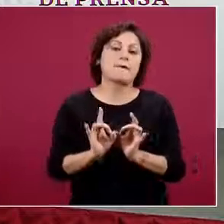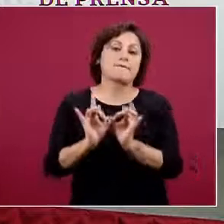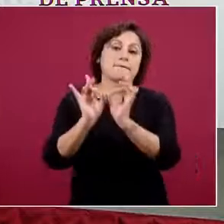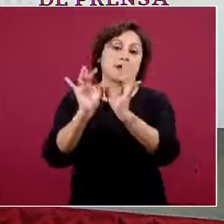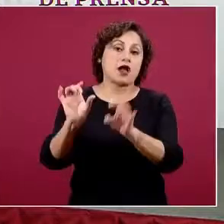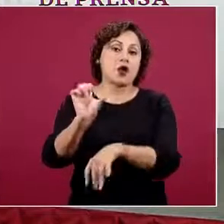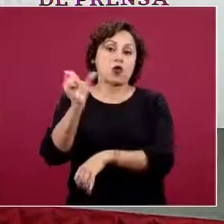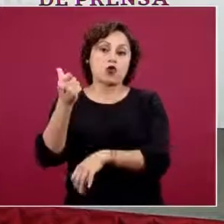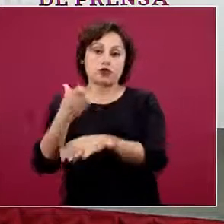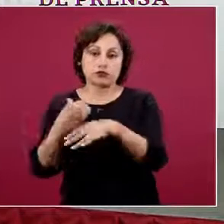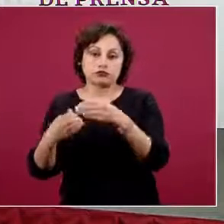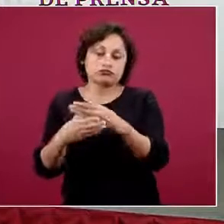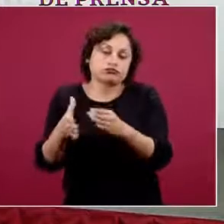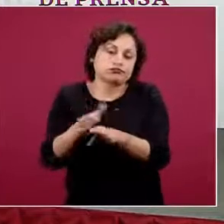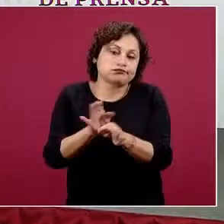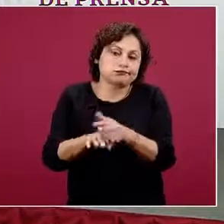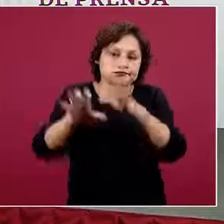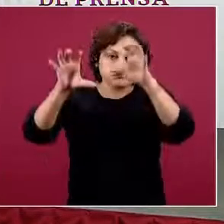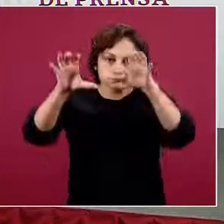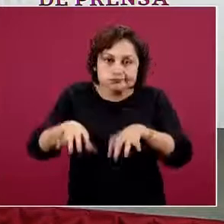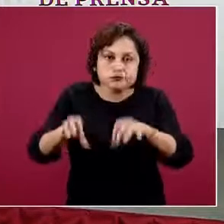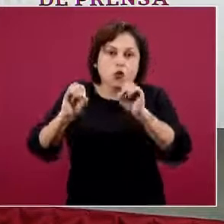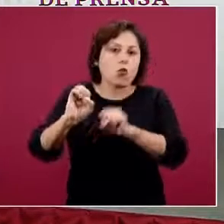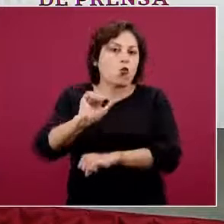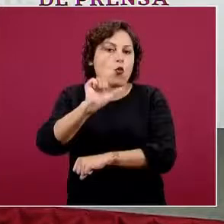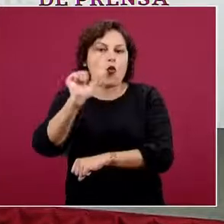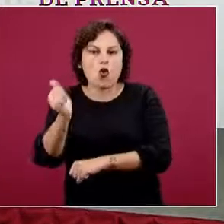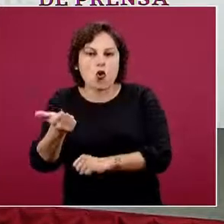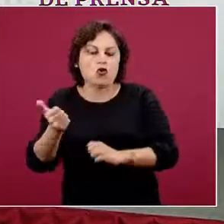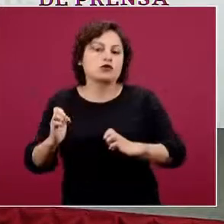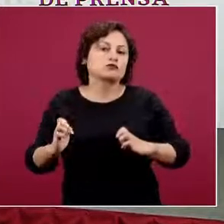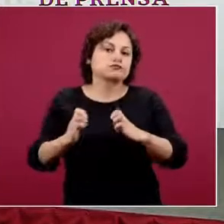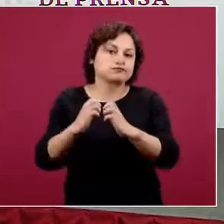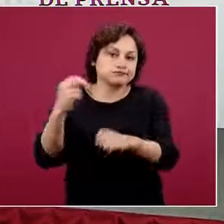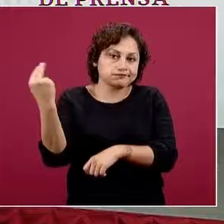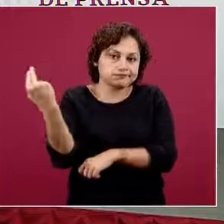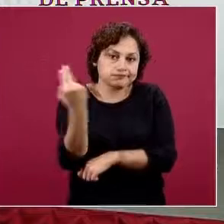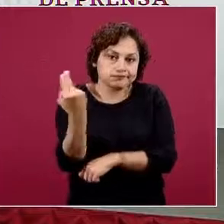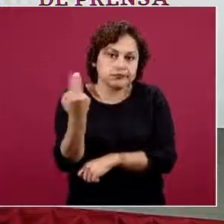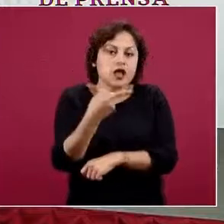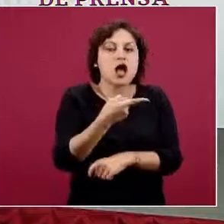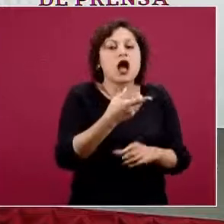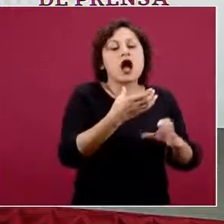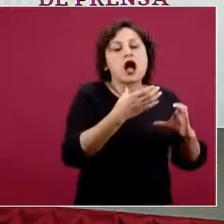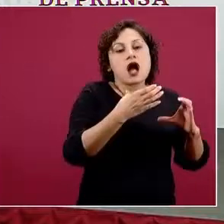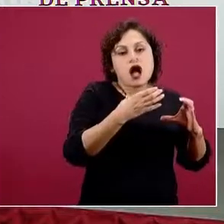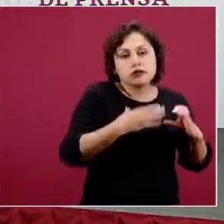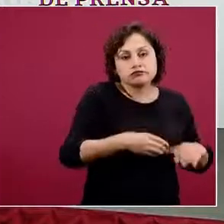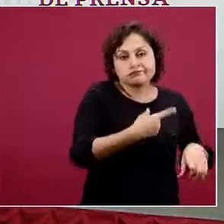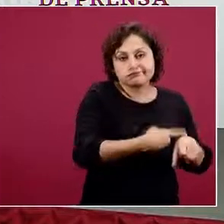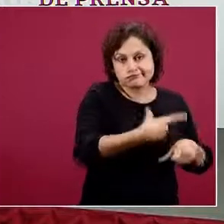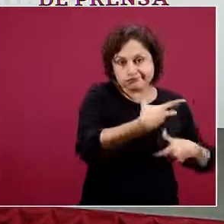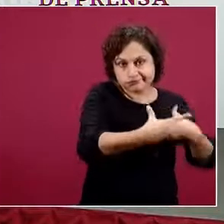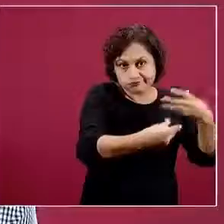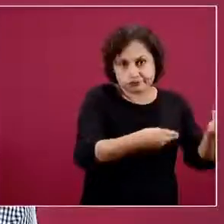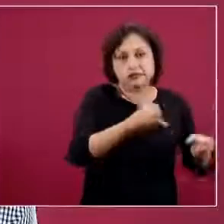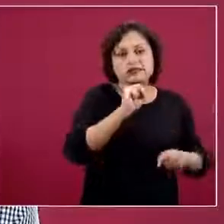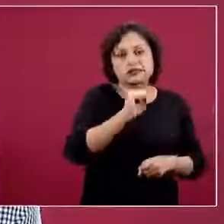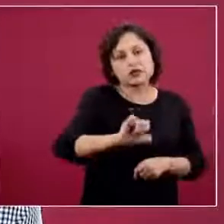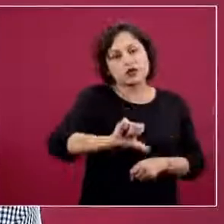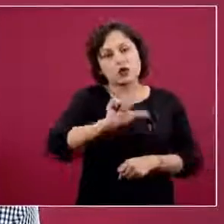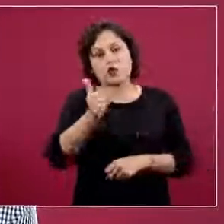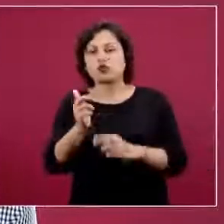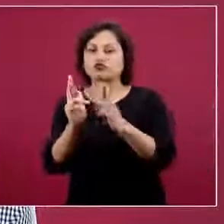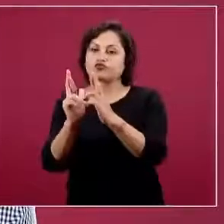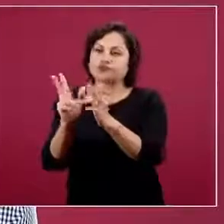fenómenos hidrometeorológicos u otro tipo de riesgos, no solamente los biológicos como los de la epidemia, se presentan y ponen